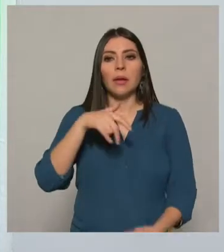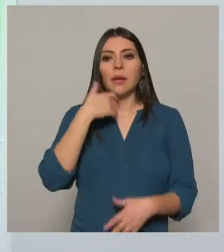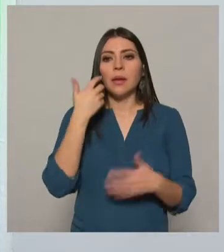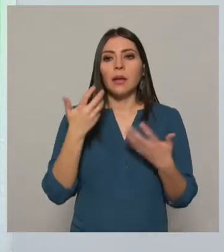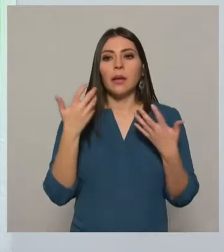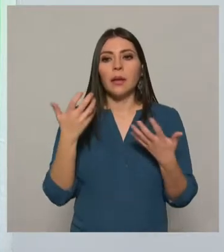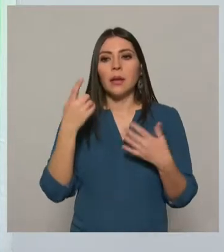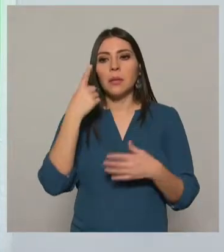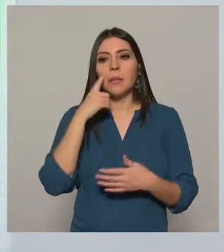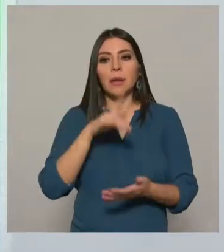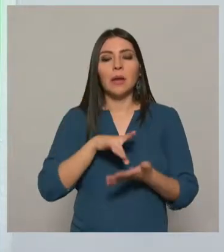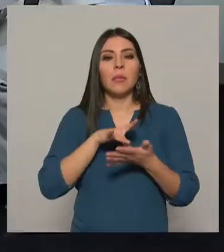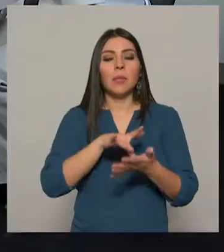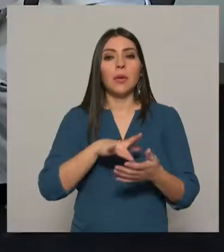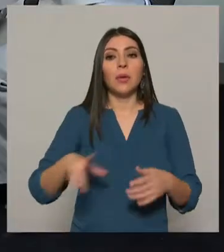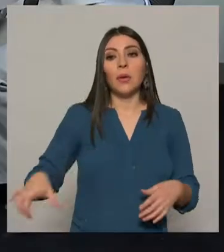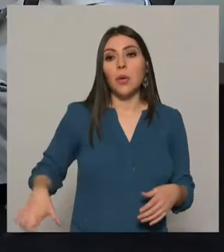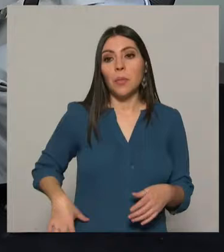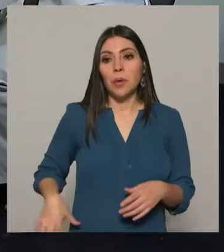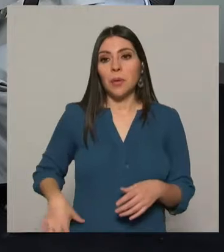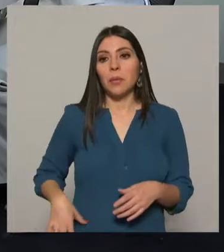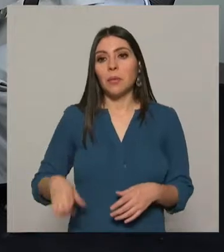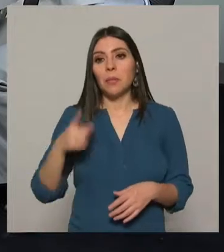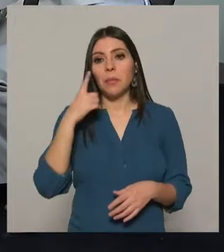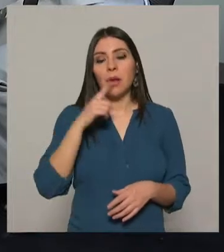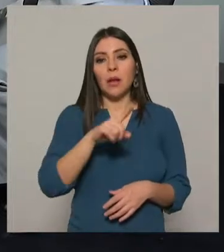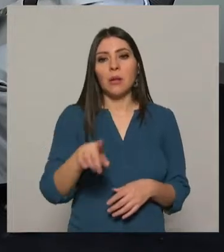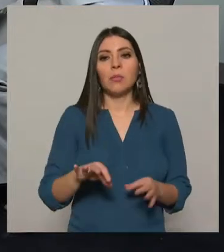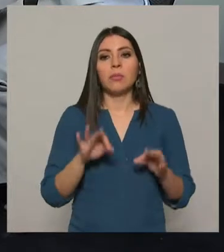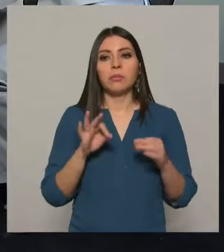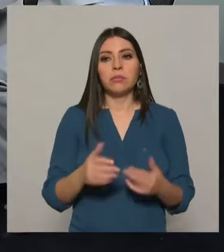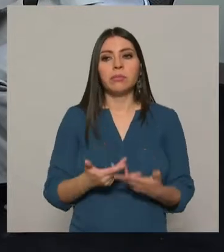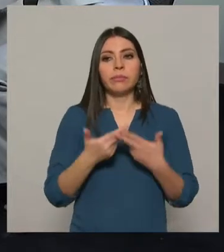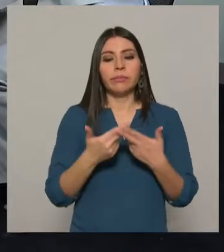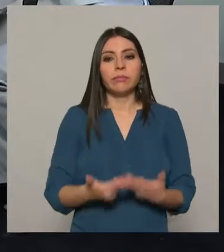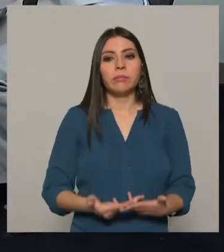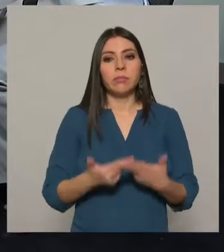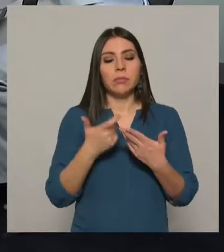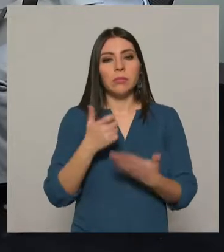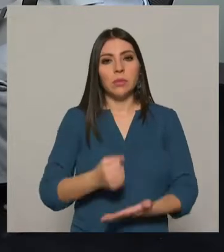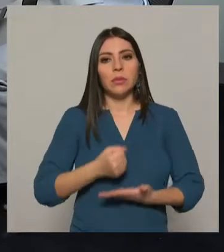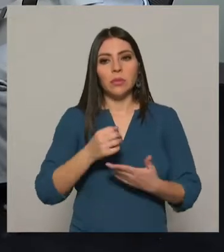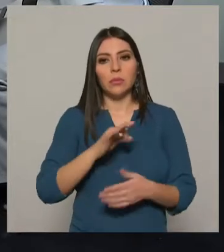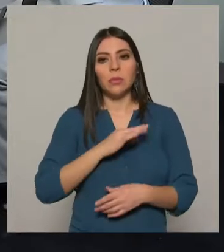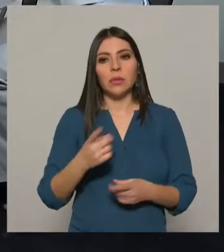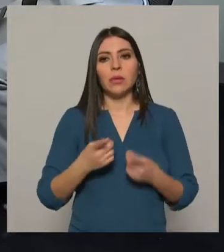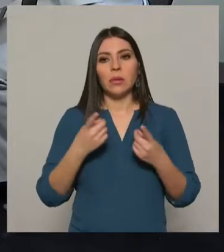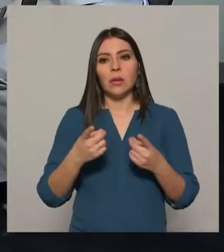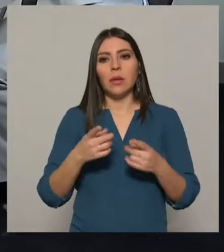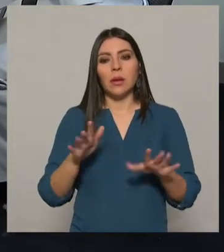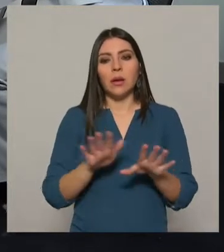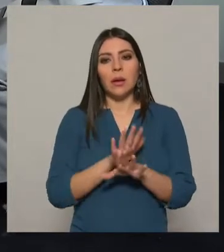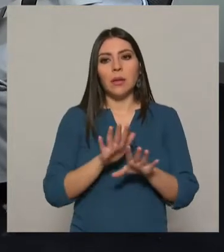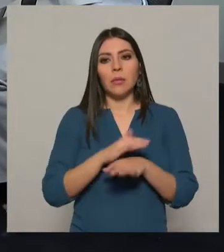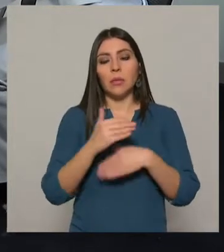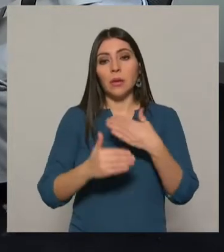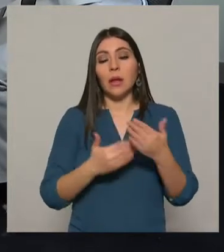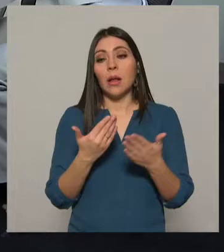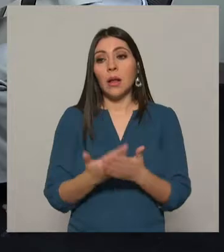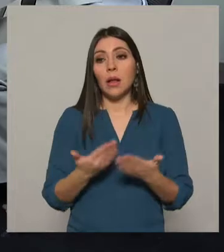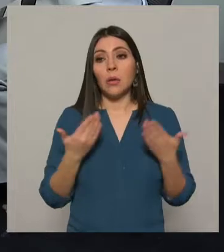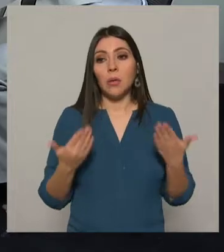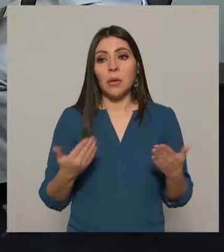obviamente acompañar al gobierno para que tuviera la suficiencia presupuestal y dar los resultados. Y hoy en día, pues bueno, creo